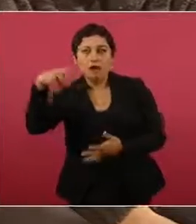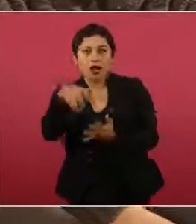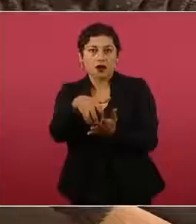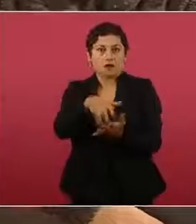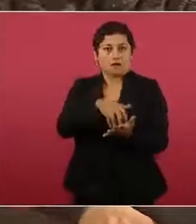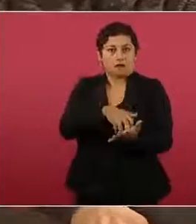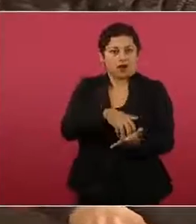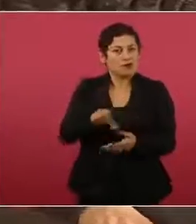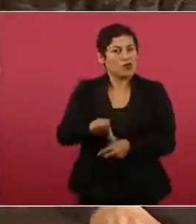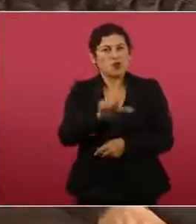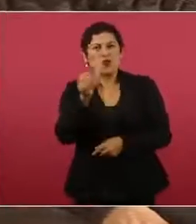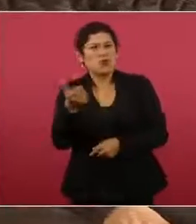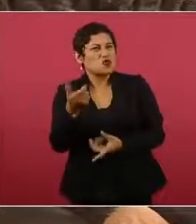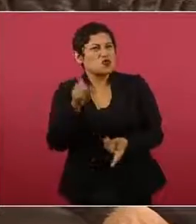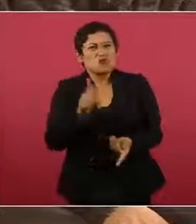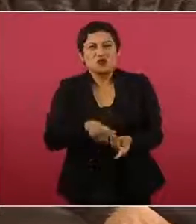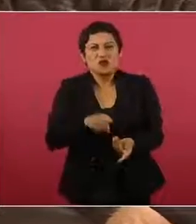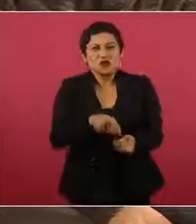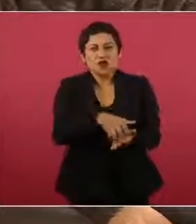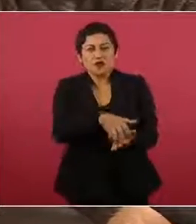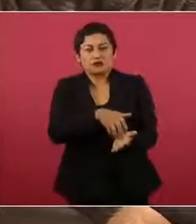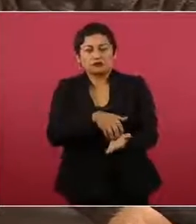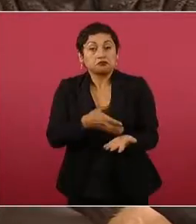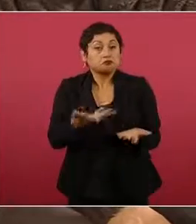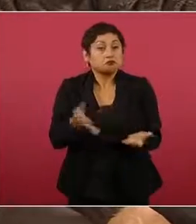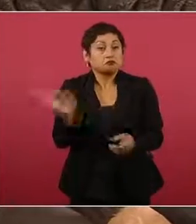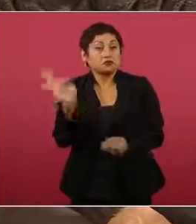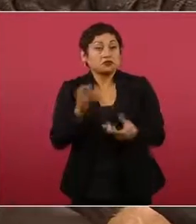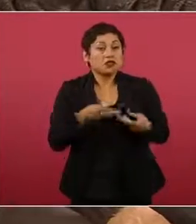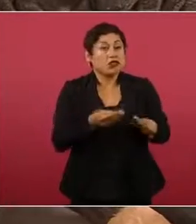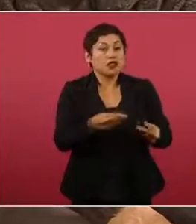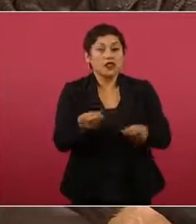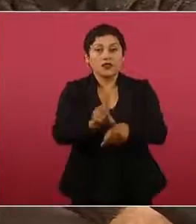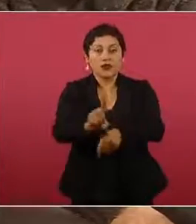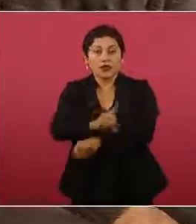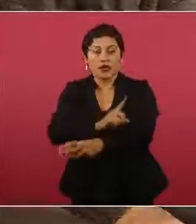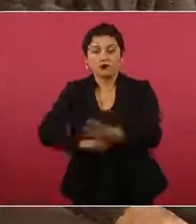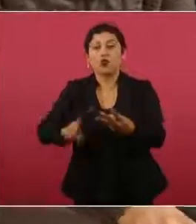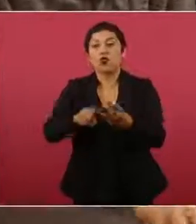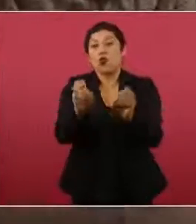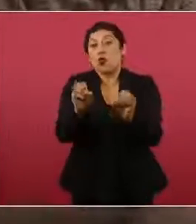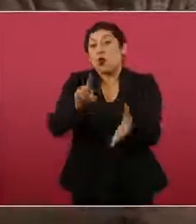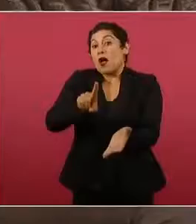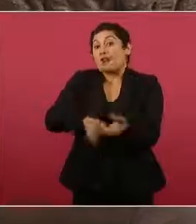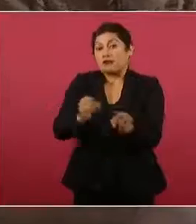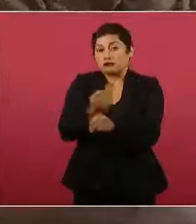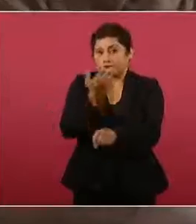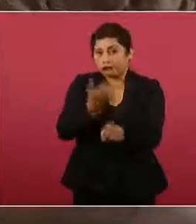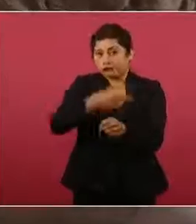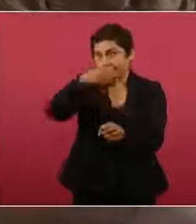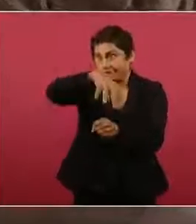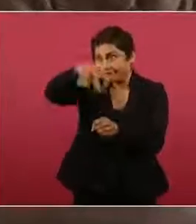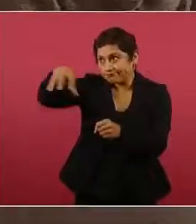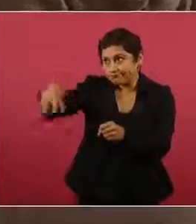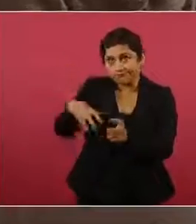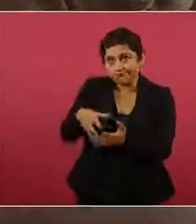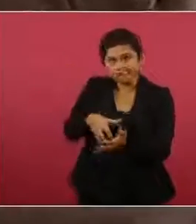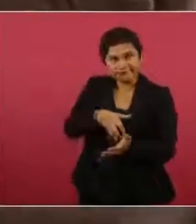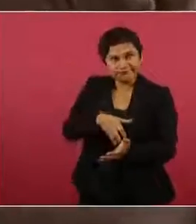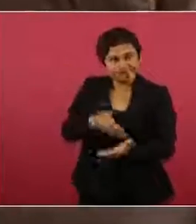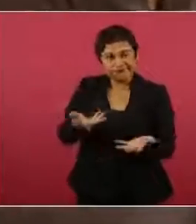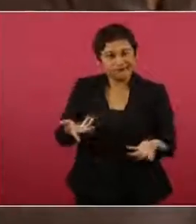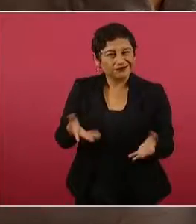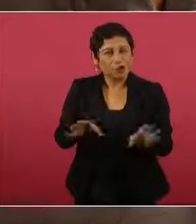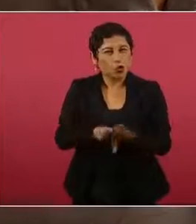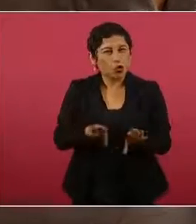gasto corriente, en la estructura administrativa de las secretarías? Es decir, ¿qué tiene planeado? Y si en esta reunión